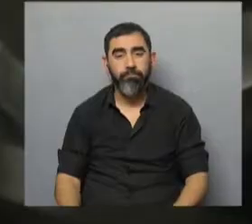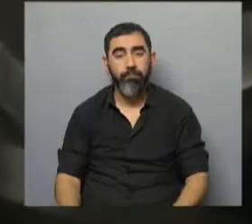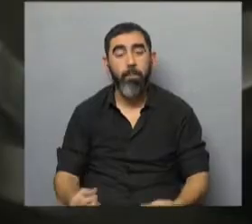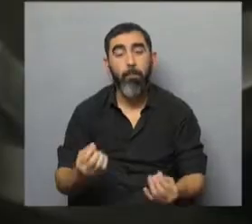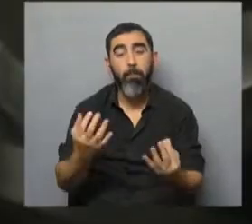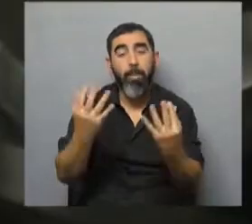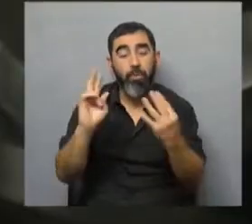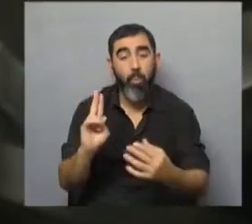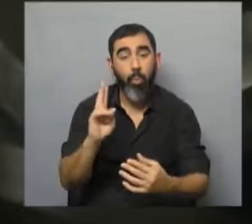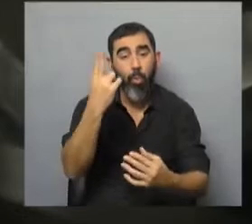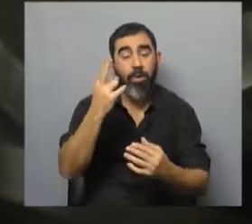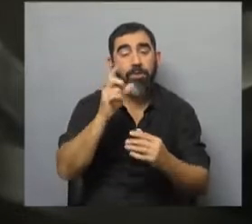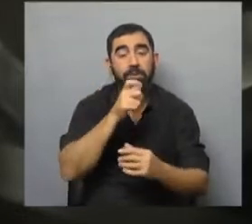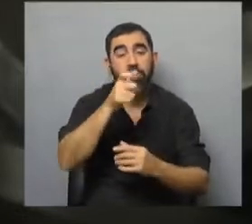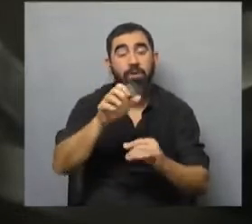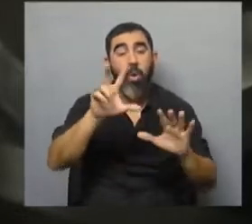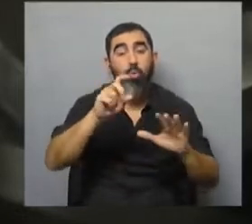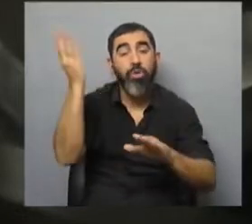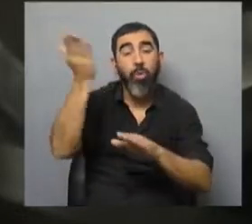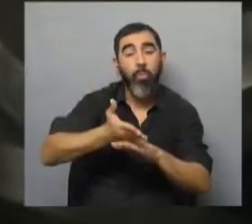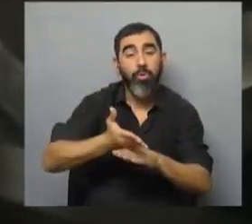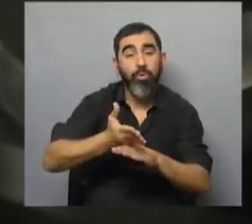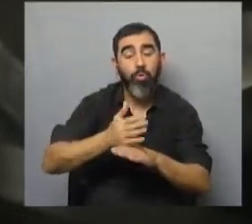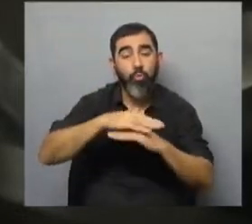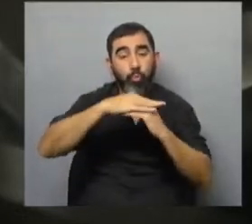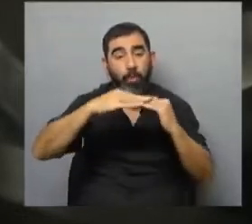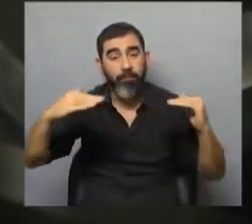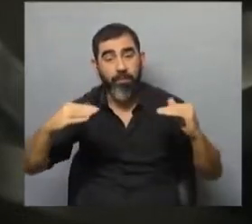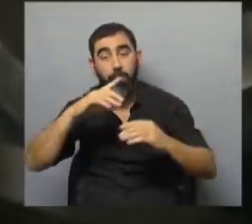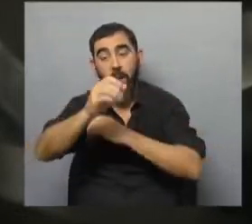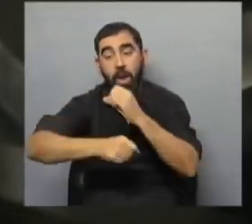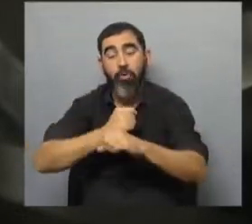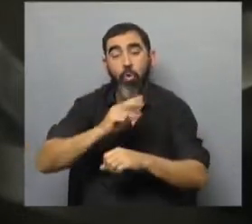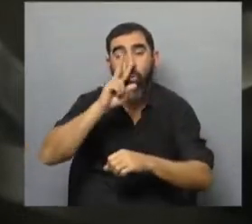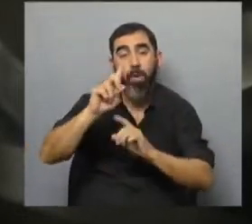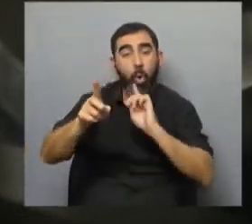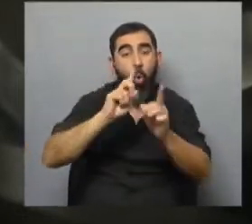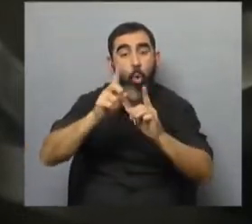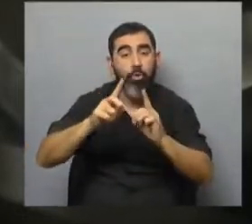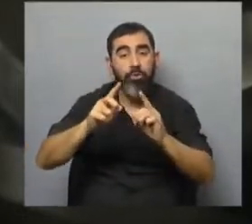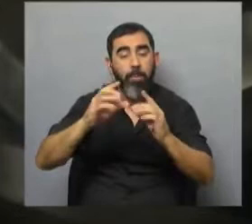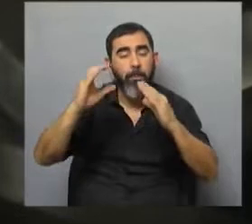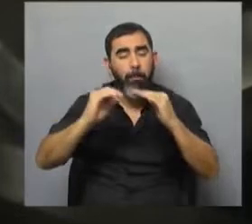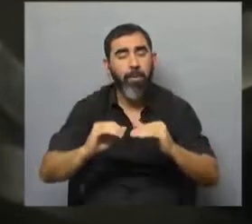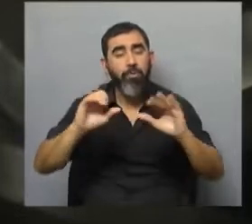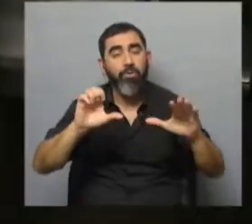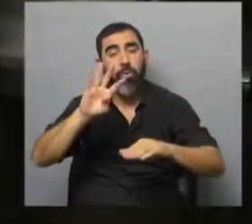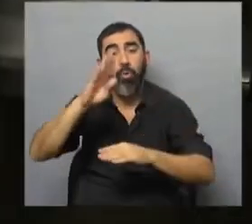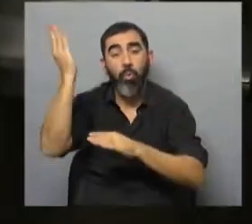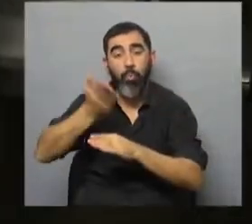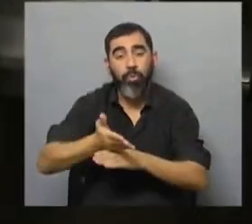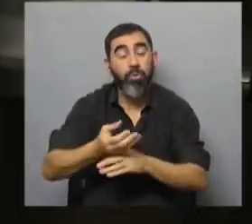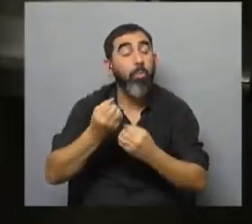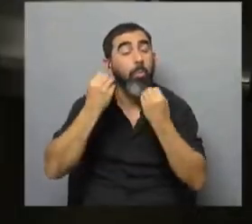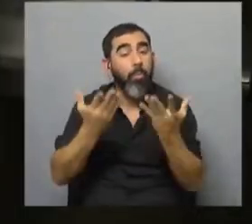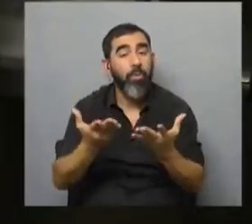pastizal en Uruguay representaba el 80% de su superficie, pero para el año 2011 ese número había decrecido al 64%. Eso es